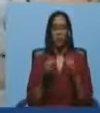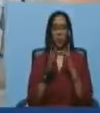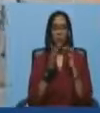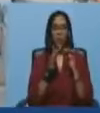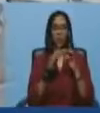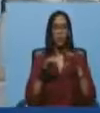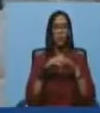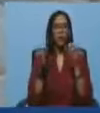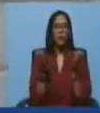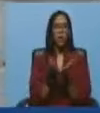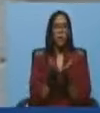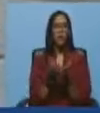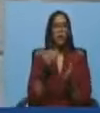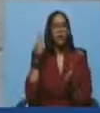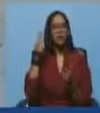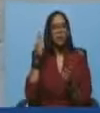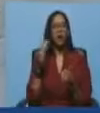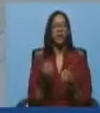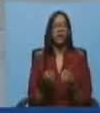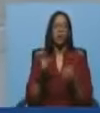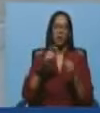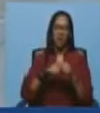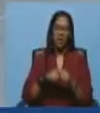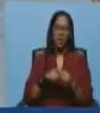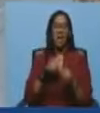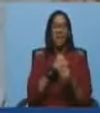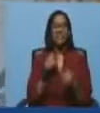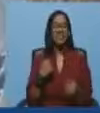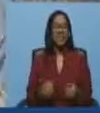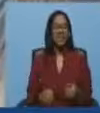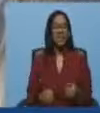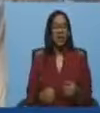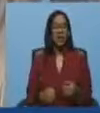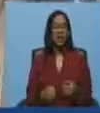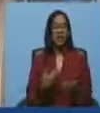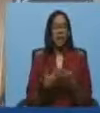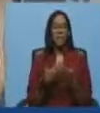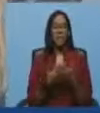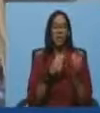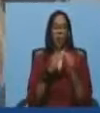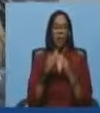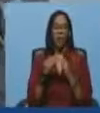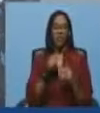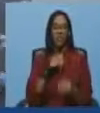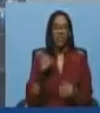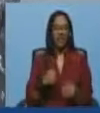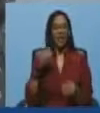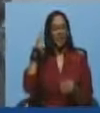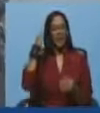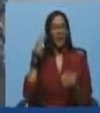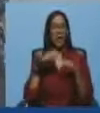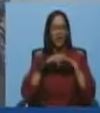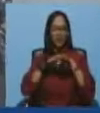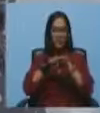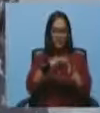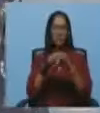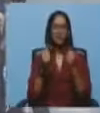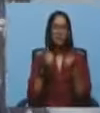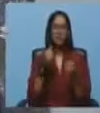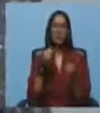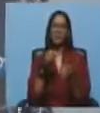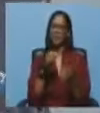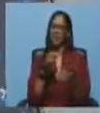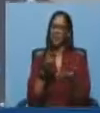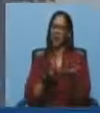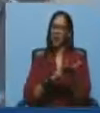mundo que ha sabido adecuarse muy bien. La China del Partido Comunista China ha sabido adecuarse muy bien a esta realidad digital. Tienen